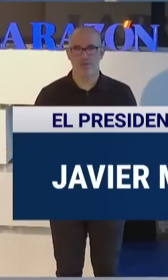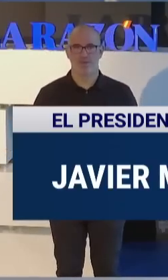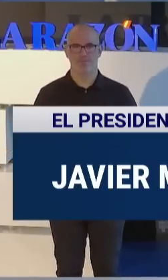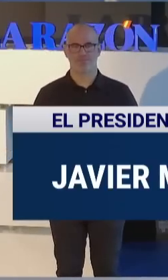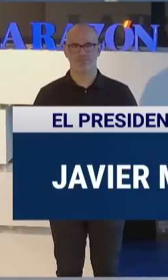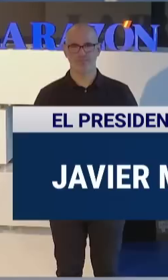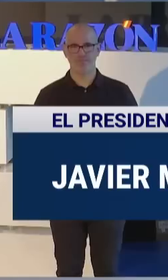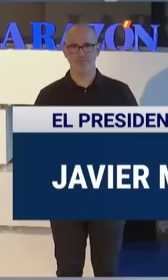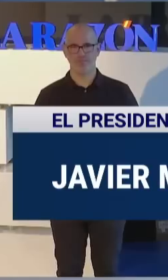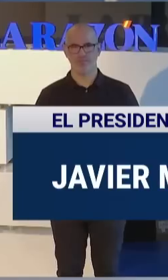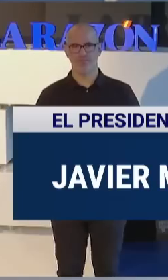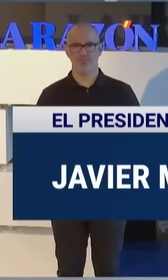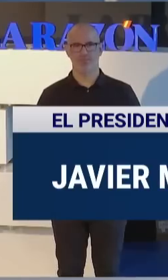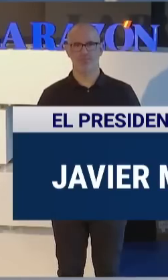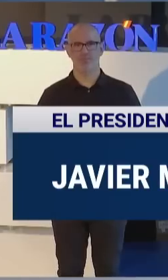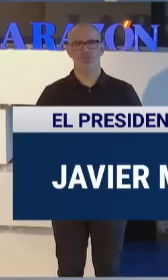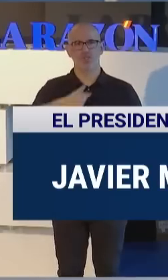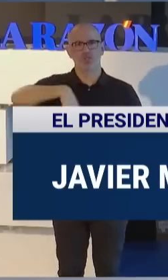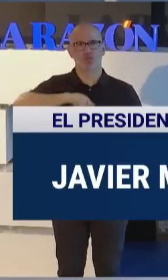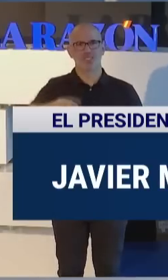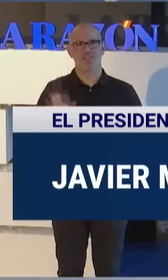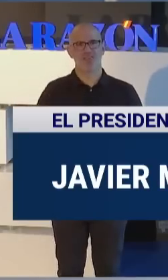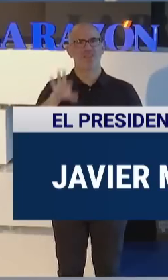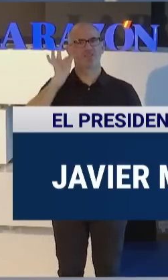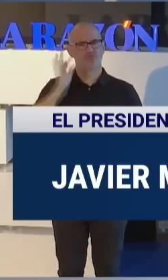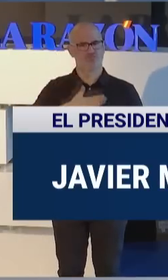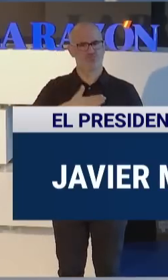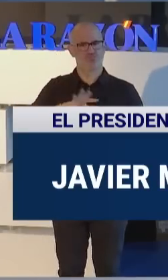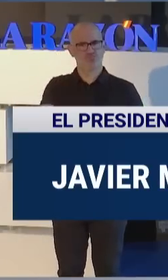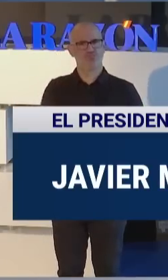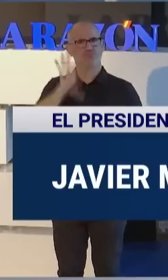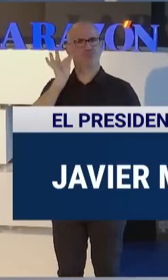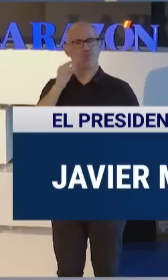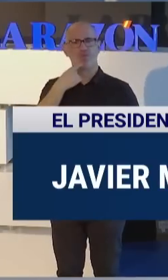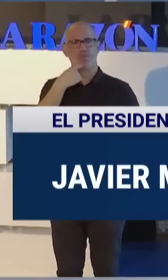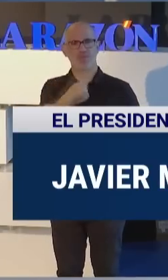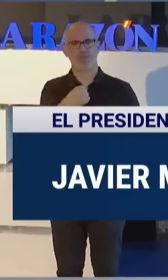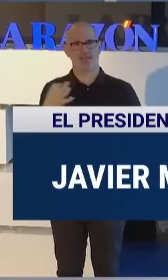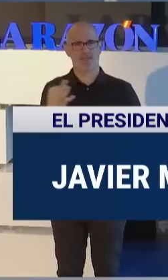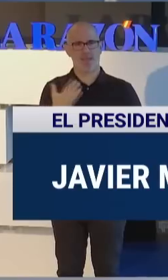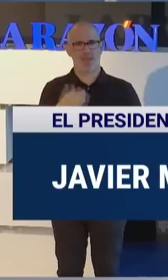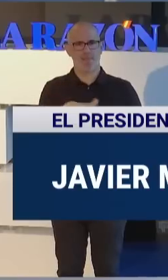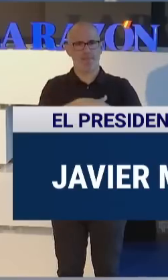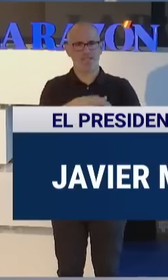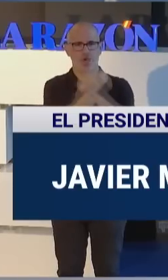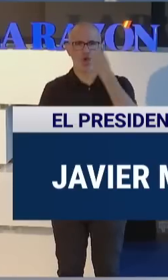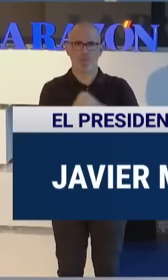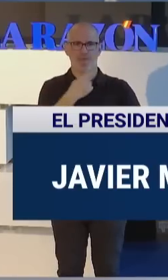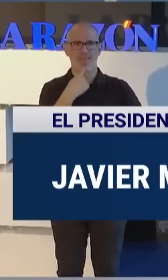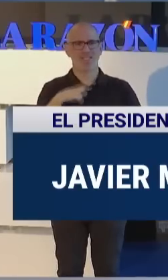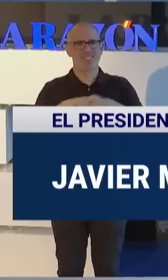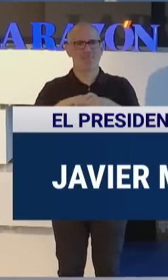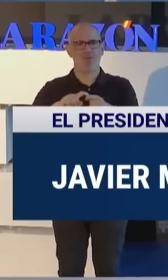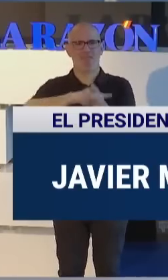Nosotros, digo, concretamente esa decisión, digo, la tomé yo. Yo le dije al ministro Caputo, pongamos el tipo de